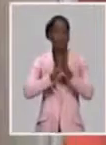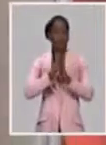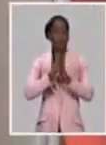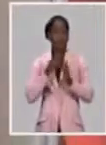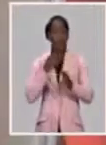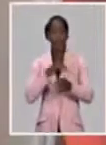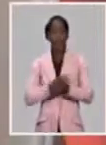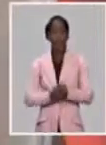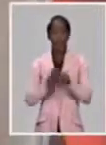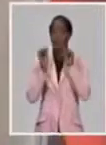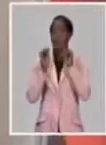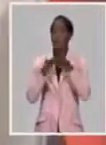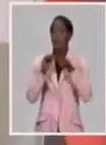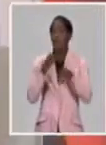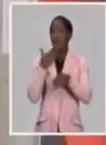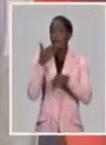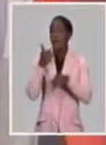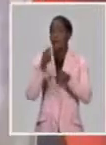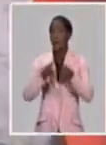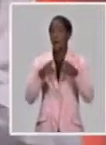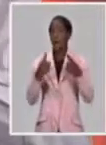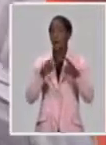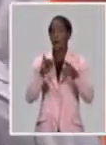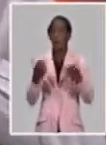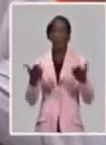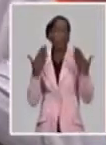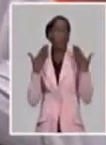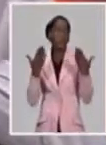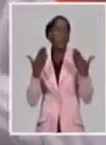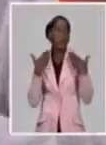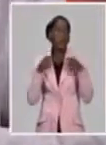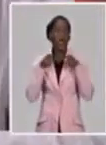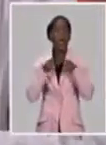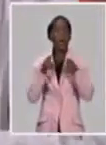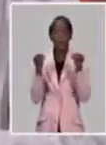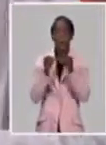en el resto de la economía. Por tanto, son atractivos que tienen los parques.